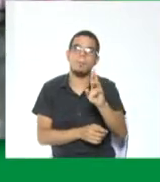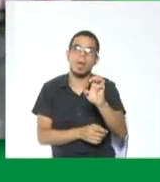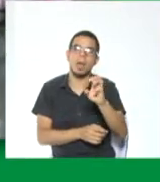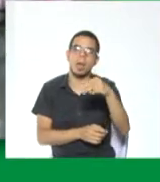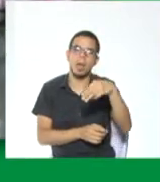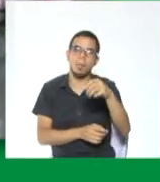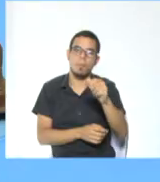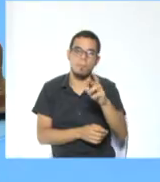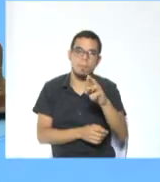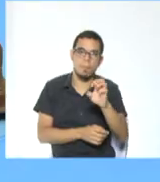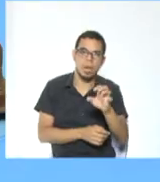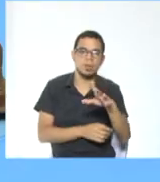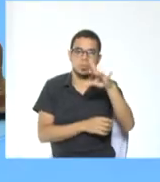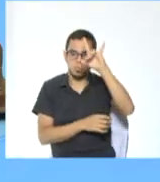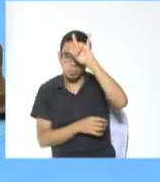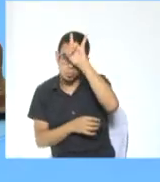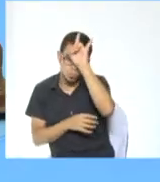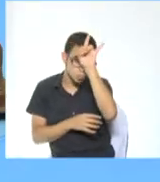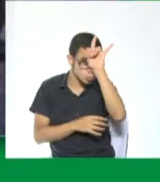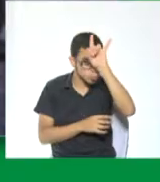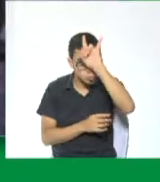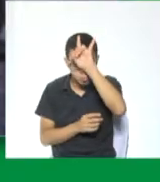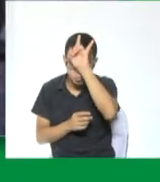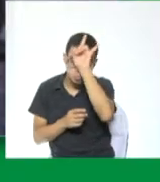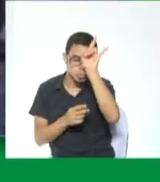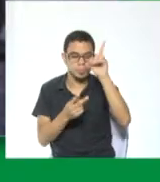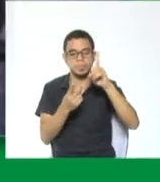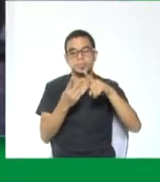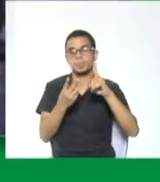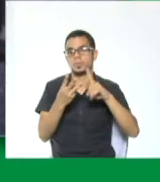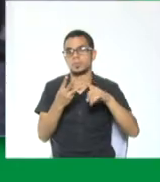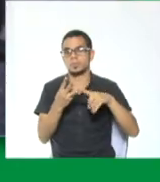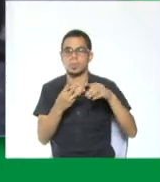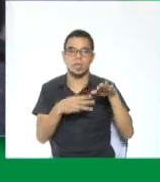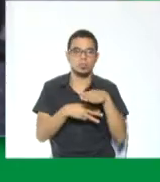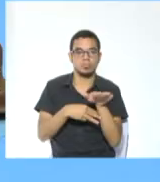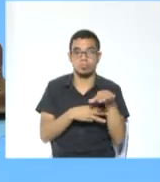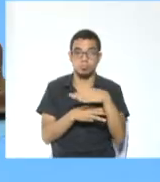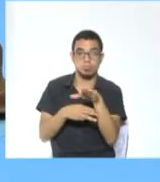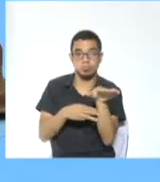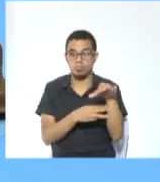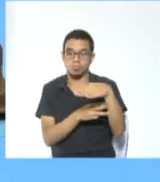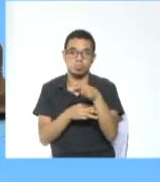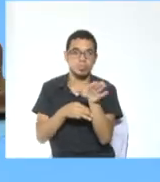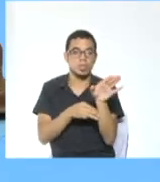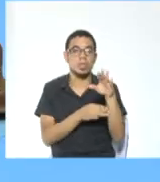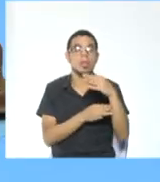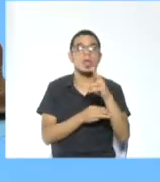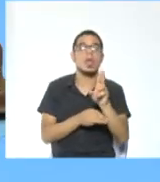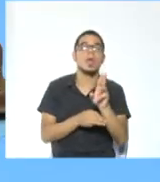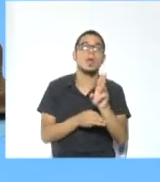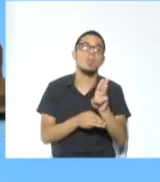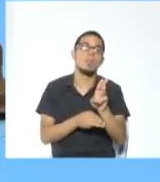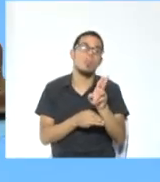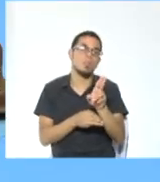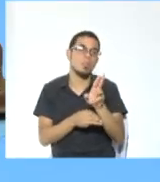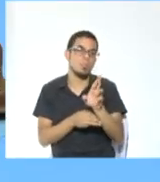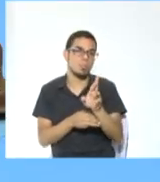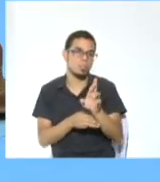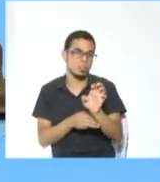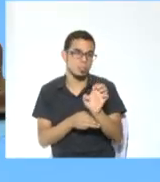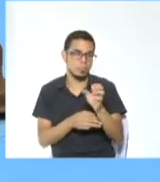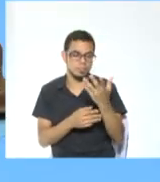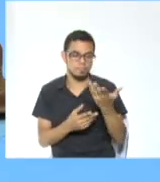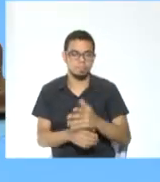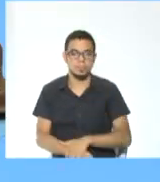burriquita, los diablos danzantes de Yare, la culebra de Ipure. Y sé que en casa siempre vamos a tener materiales para